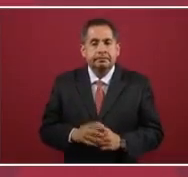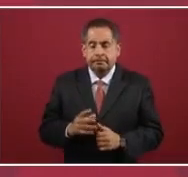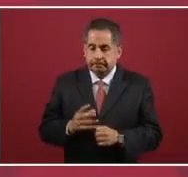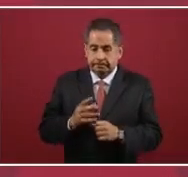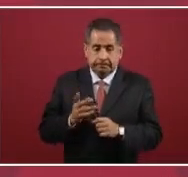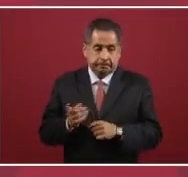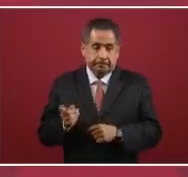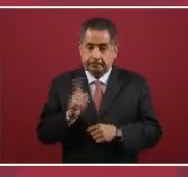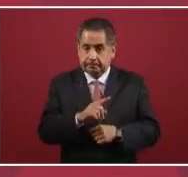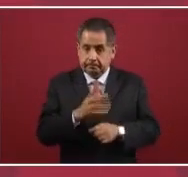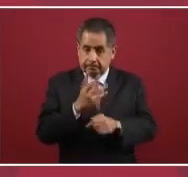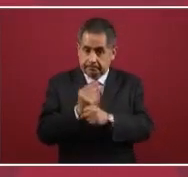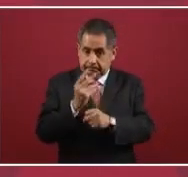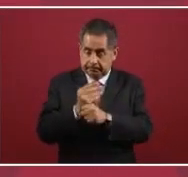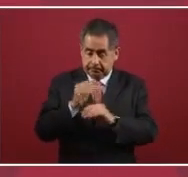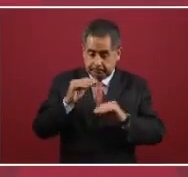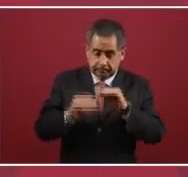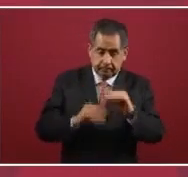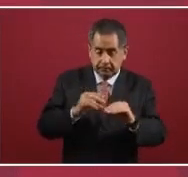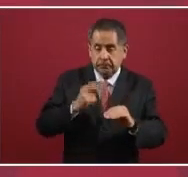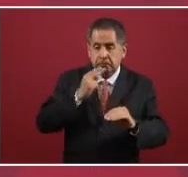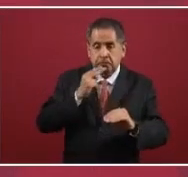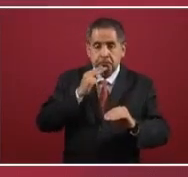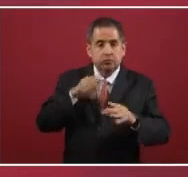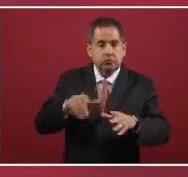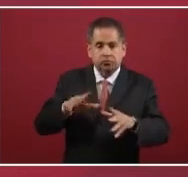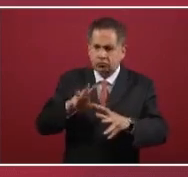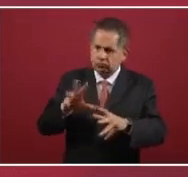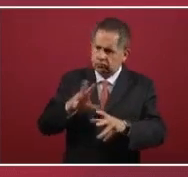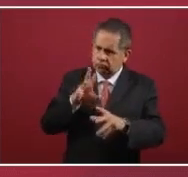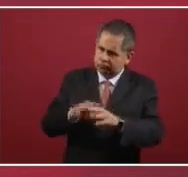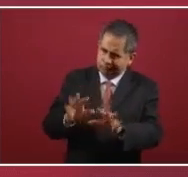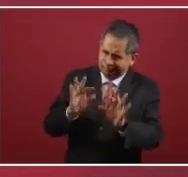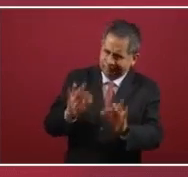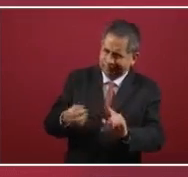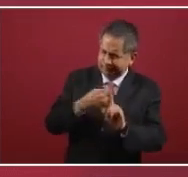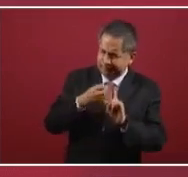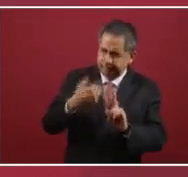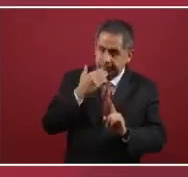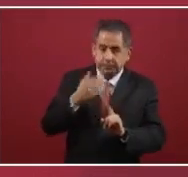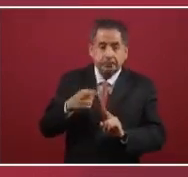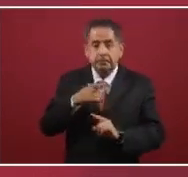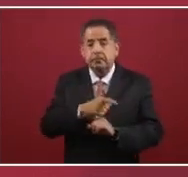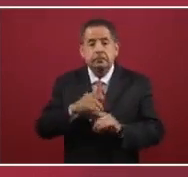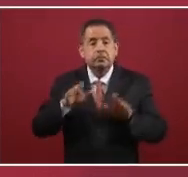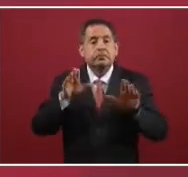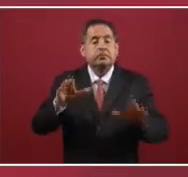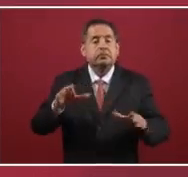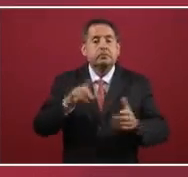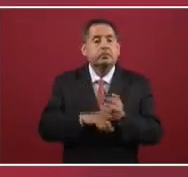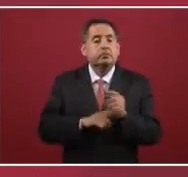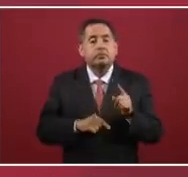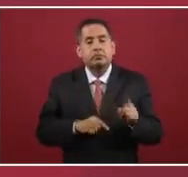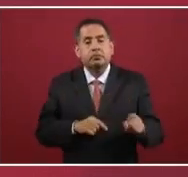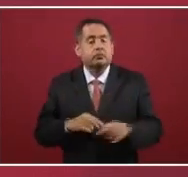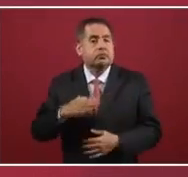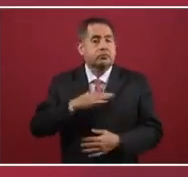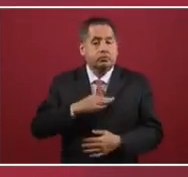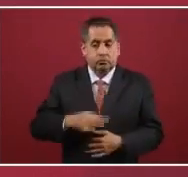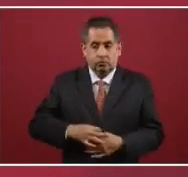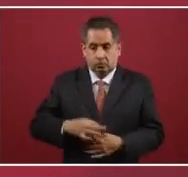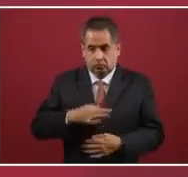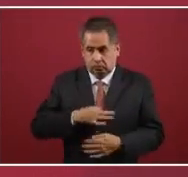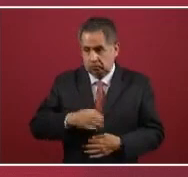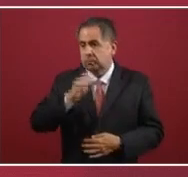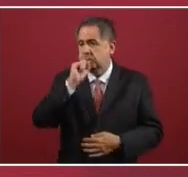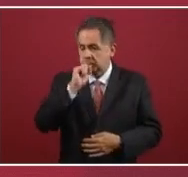rehabilitando para usarlo a plenitud el aeropuerto de Toluca,